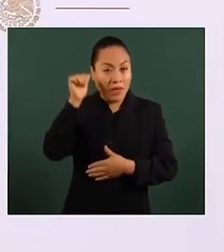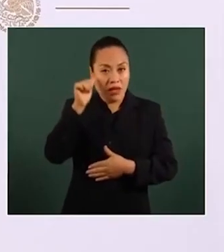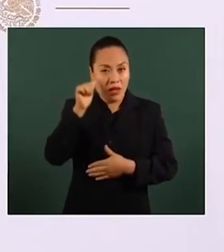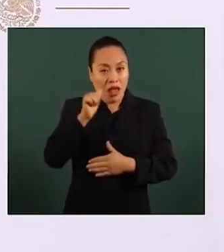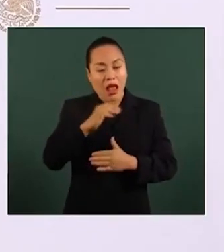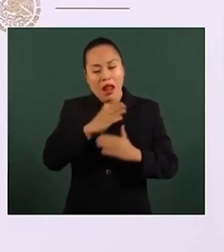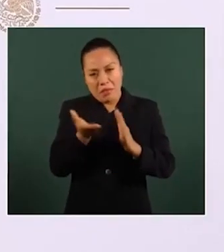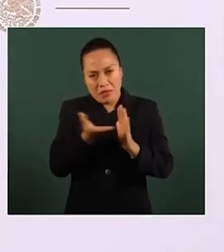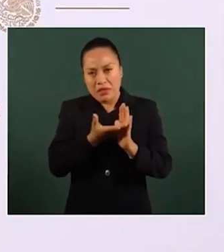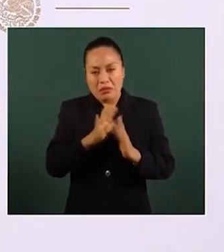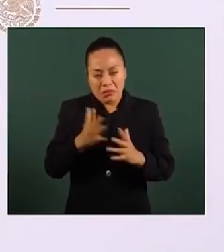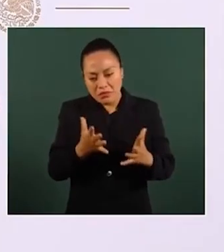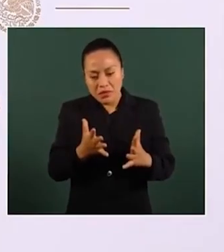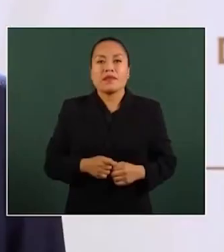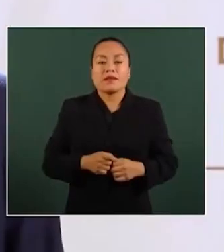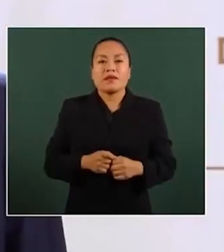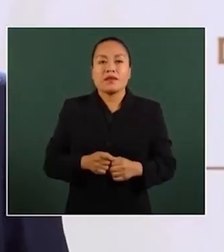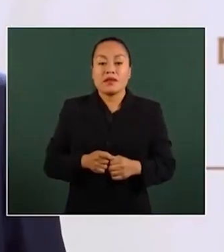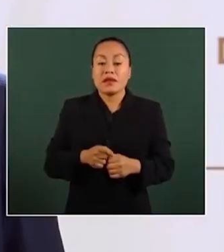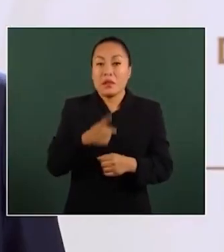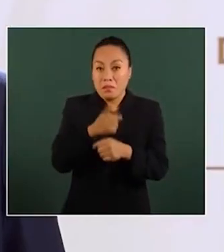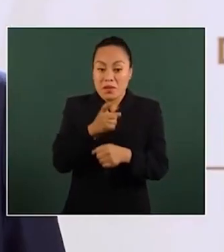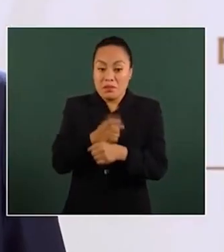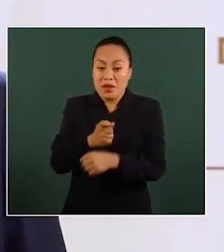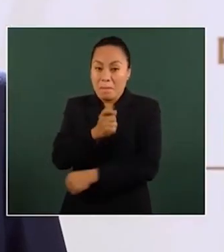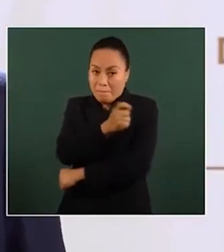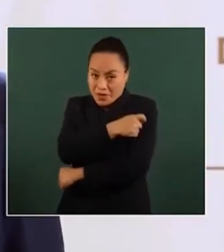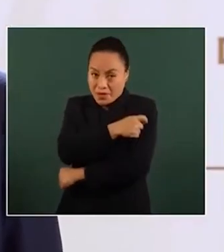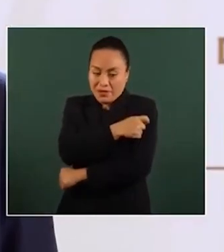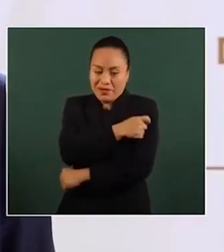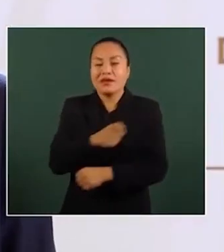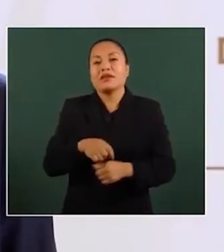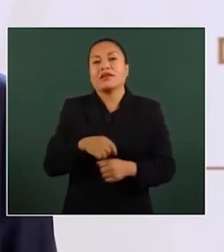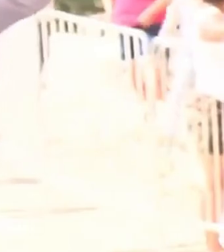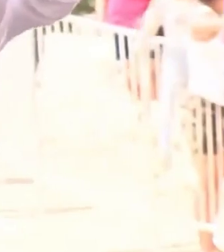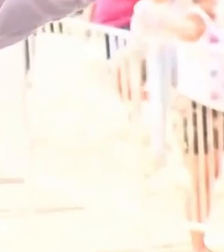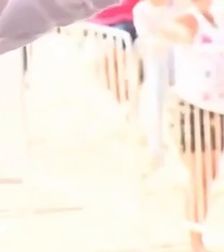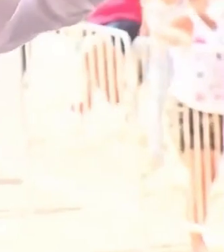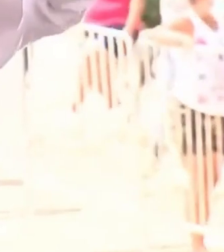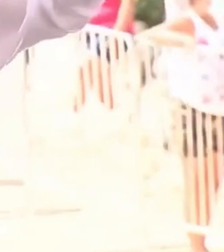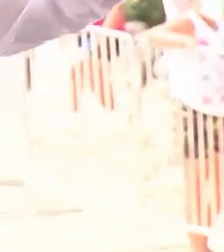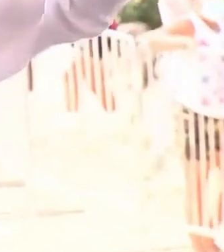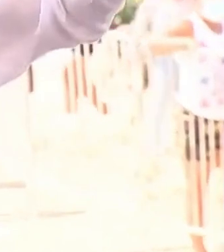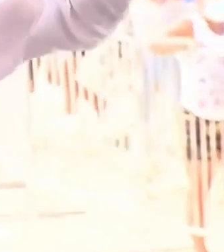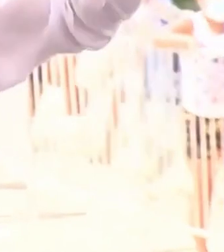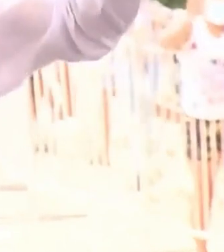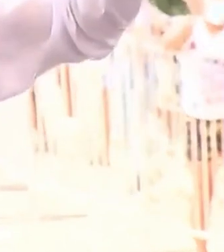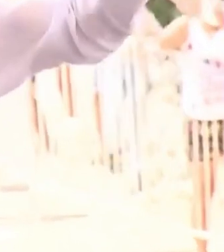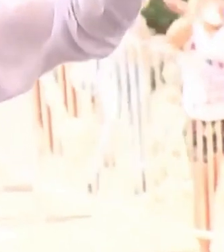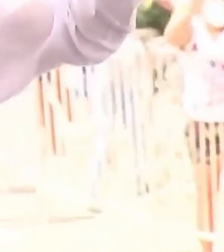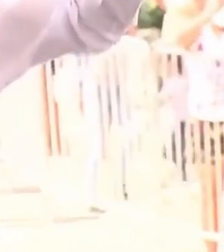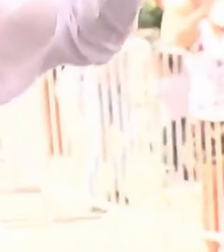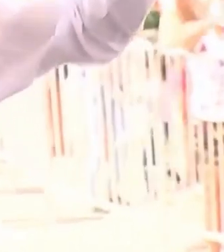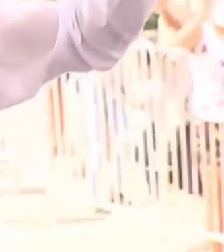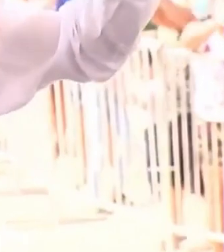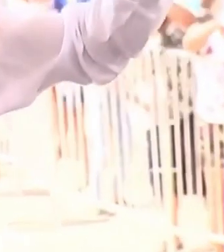españolas Acciona, SACIR y Grupo Ortiz. En una reciente conferencia, López Obrador ha asegurado que ahora estamos viendo cómo revisamos